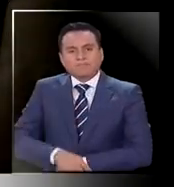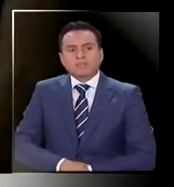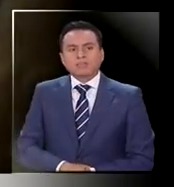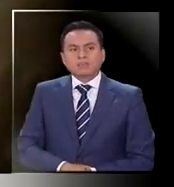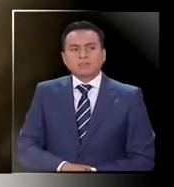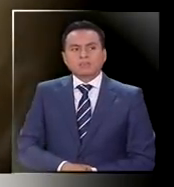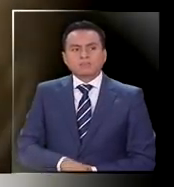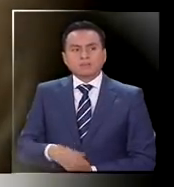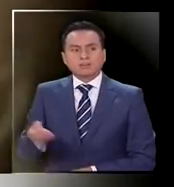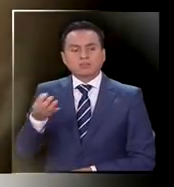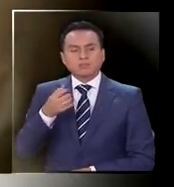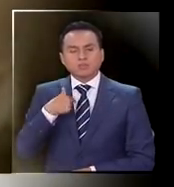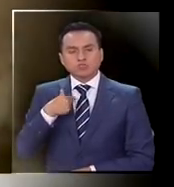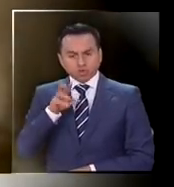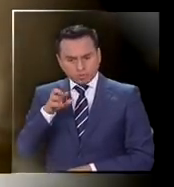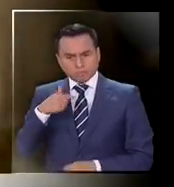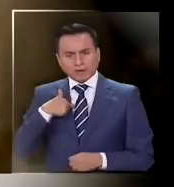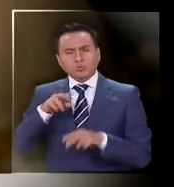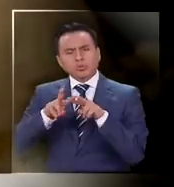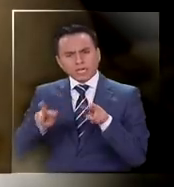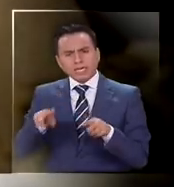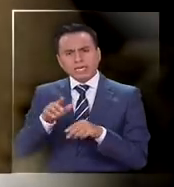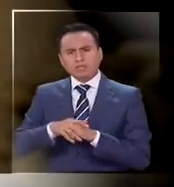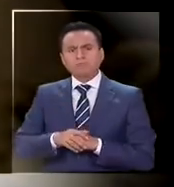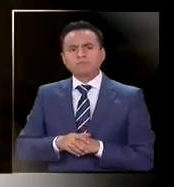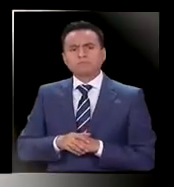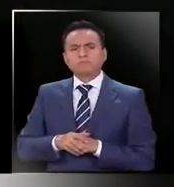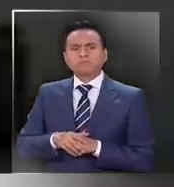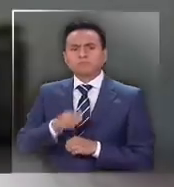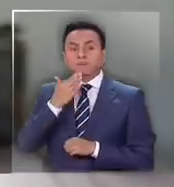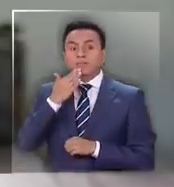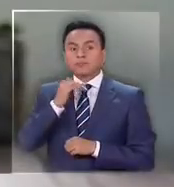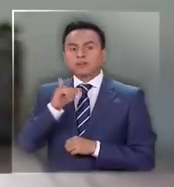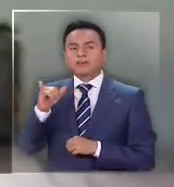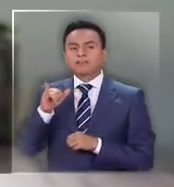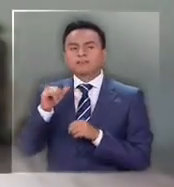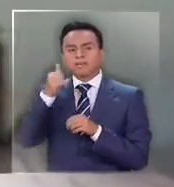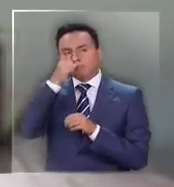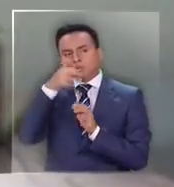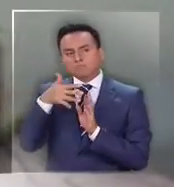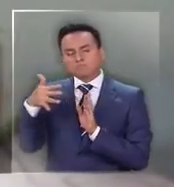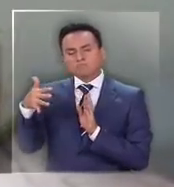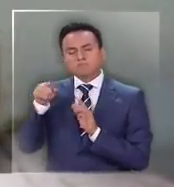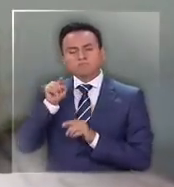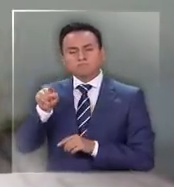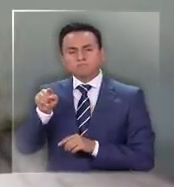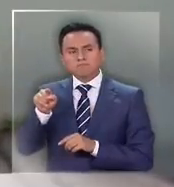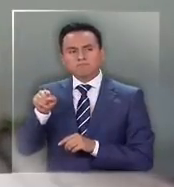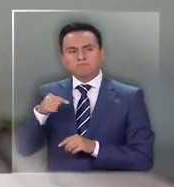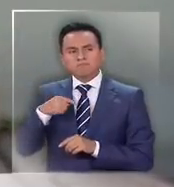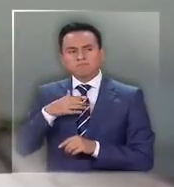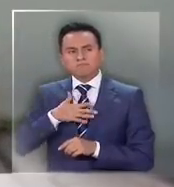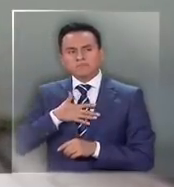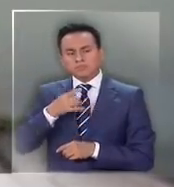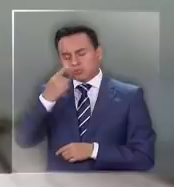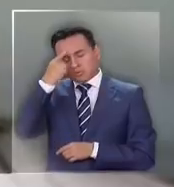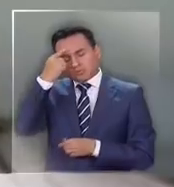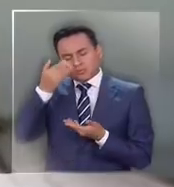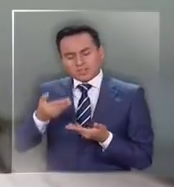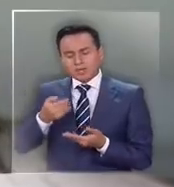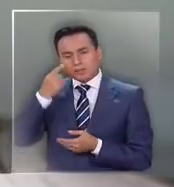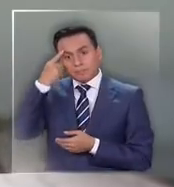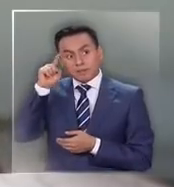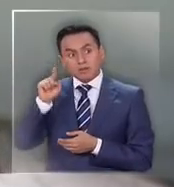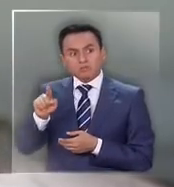Y me dijo, mira, yo soy tu papá, tú tranquilo y todo. Y de hecho, a lo largo de todo el tiempo, él, yo me siento tan tonto ahora,